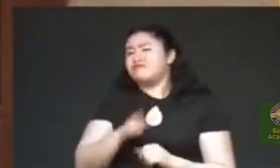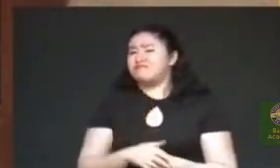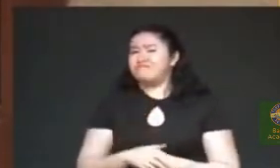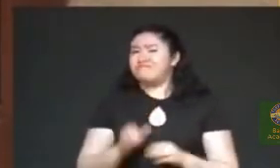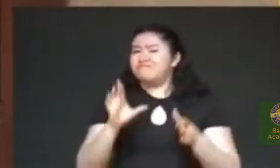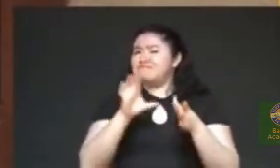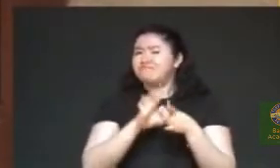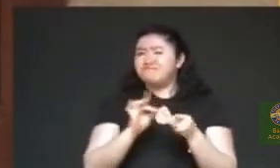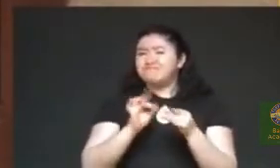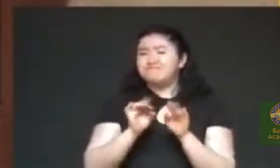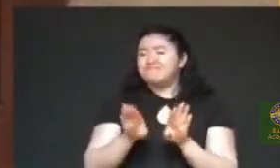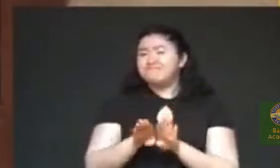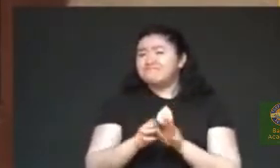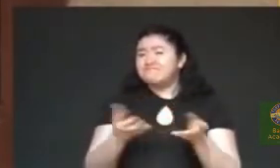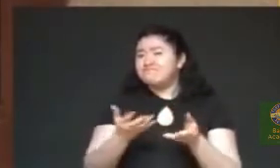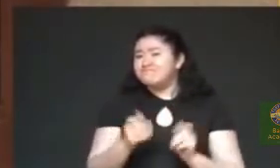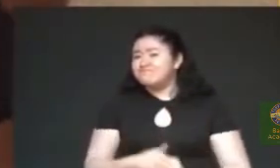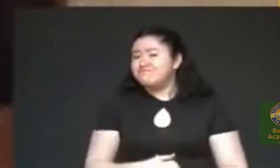doctor?